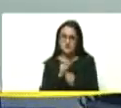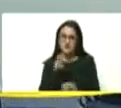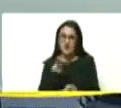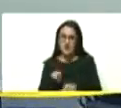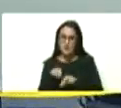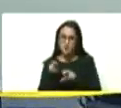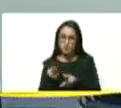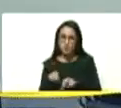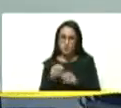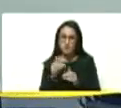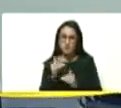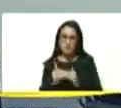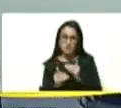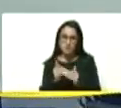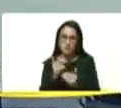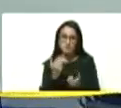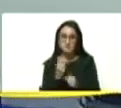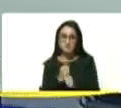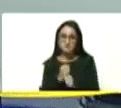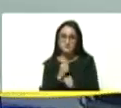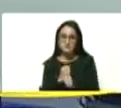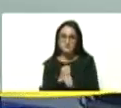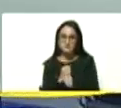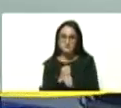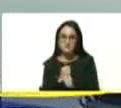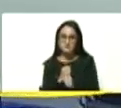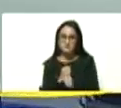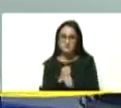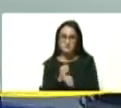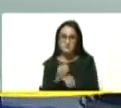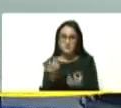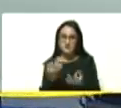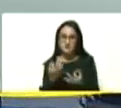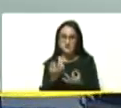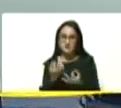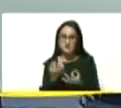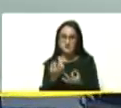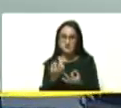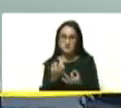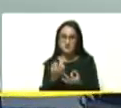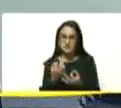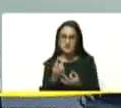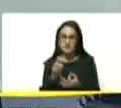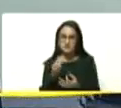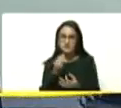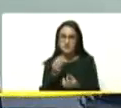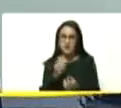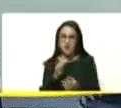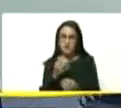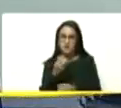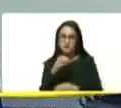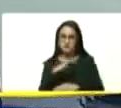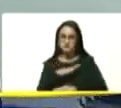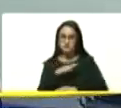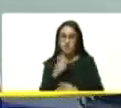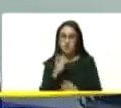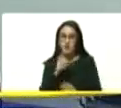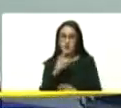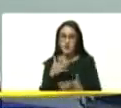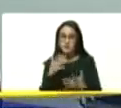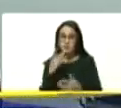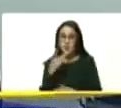en la pequeña escala y trabajando el tránsito de los bioinsumos, de los agrotóxicos a los bioinsumos, que son las 3 grandes